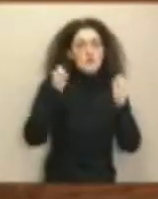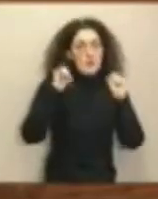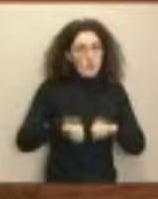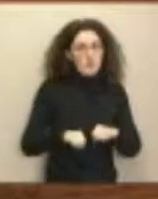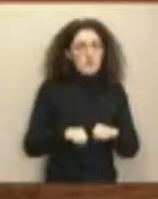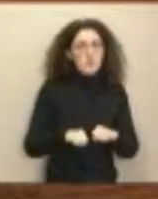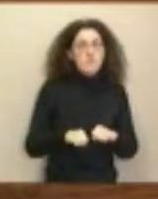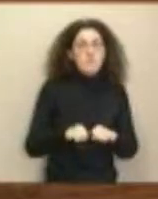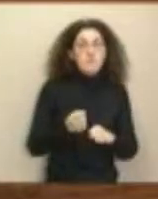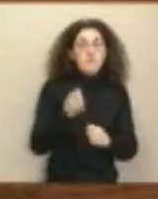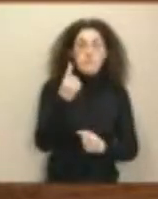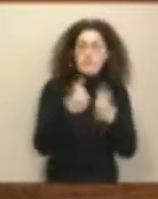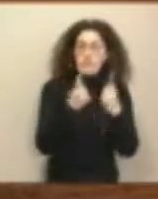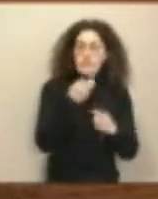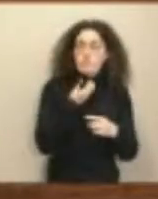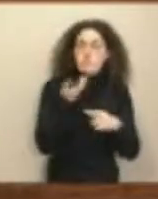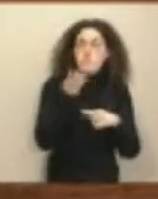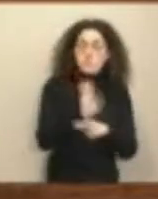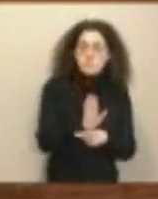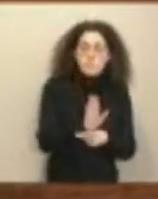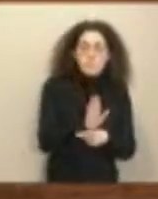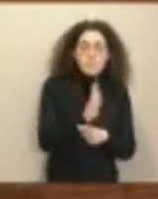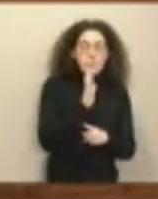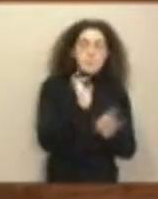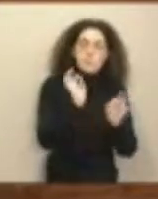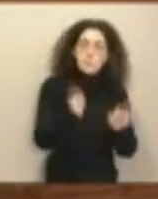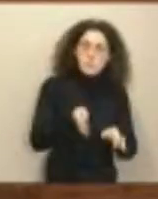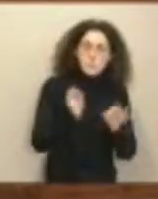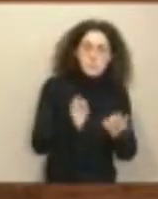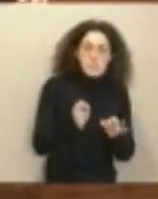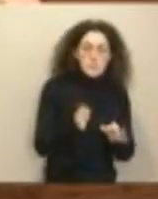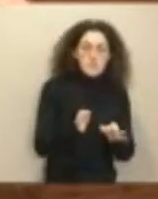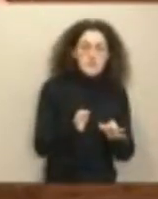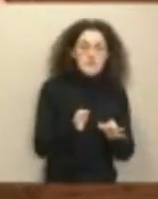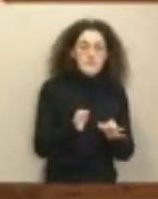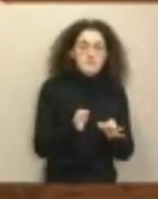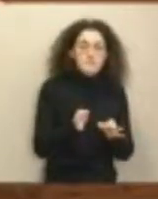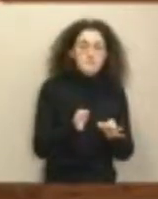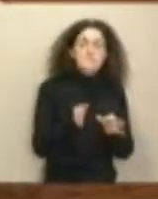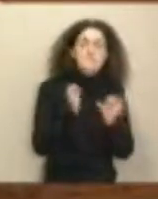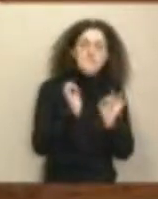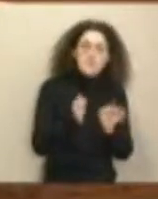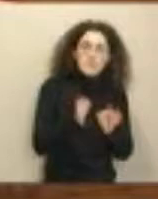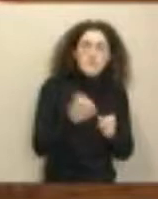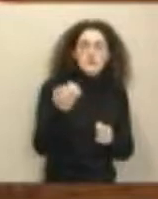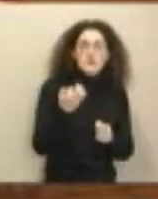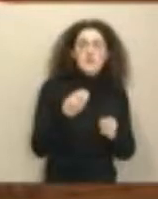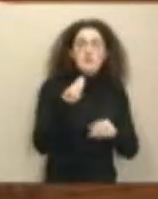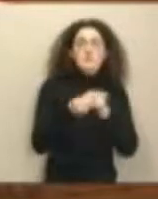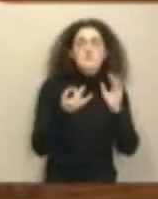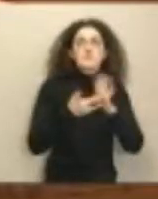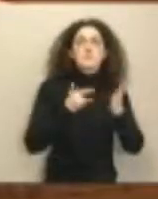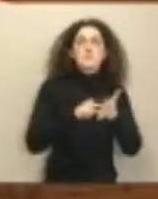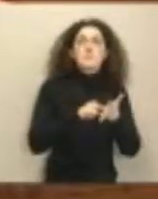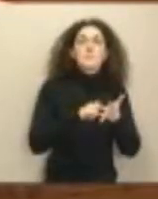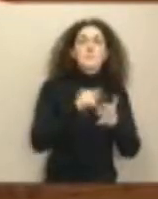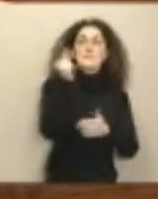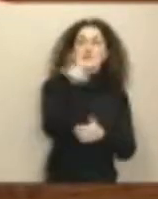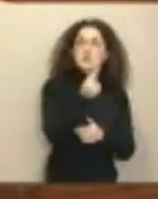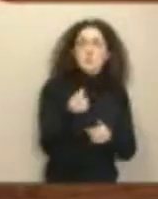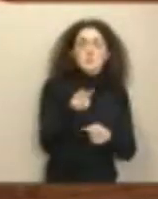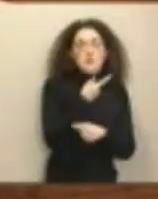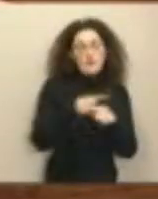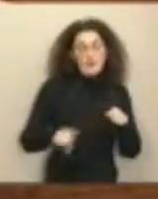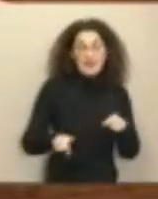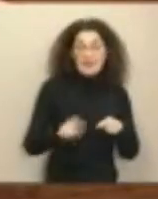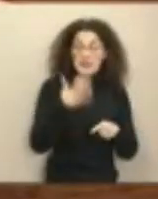algunos de los portavoces que efectivamente habría que hacer un presupuesto distinto. Y para hacer un